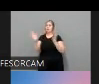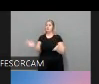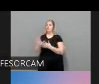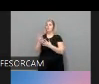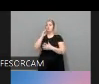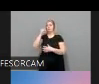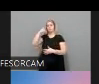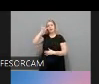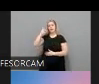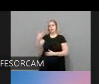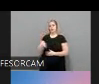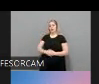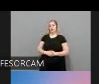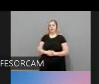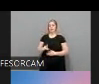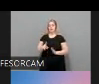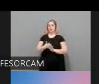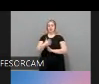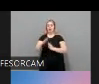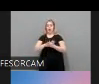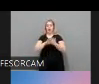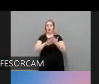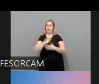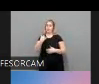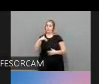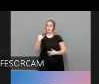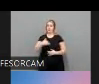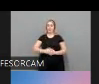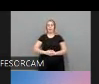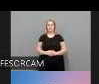de riesgo. Estamos hablando de unos números significativos.